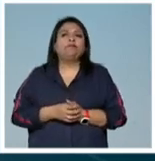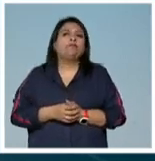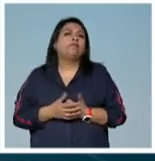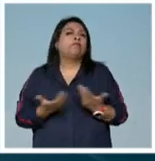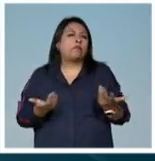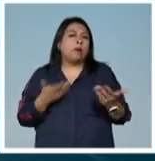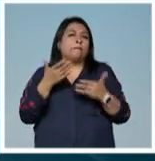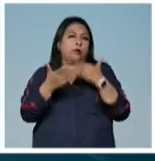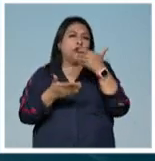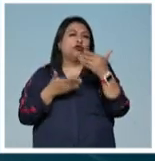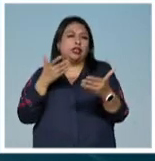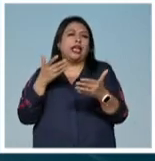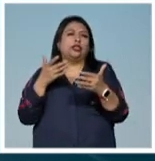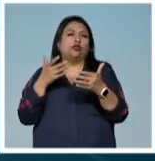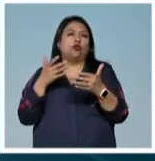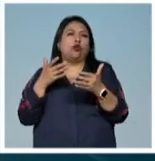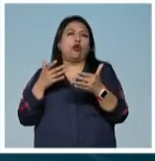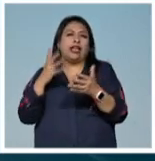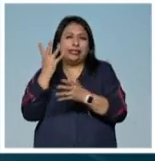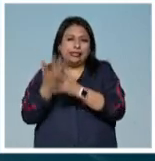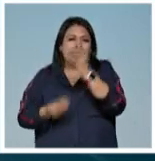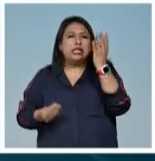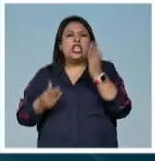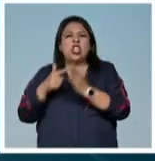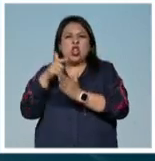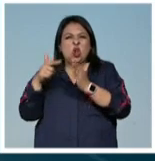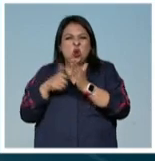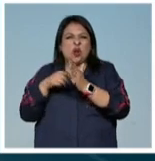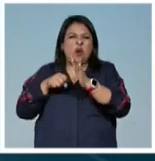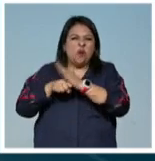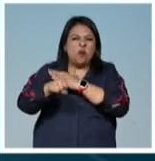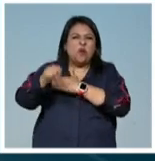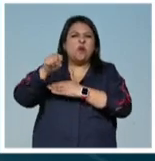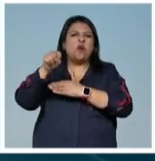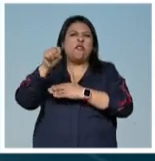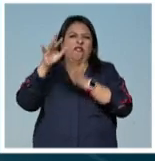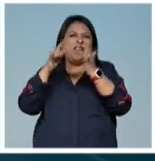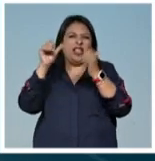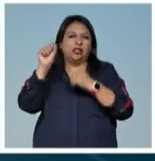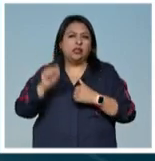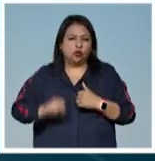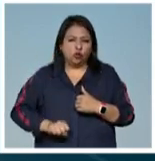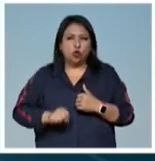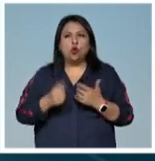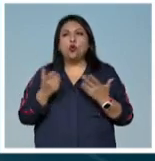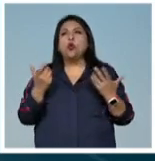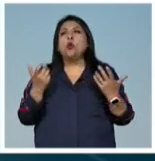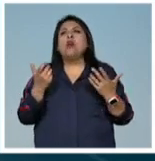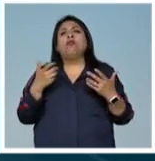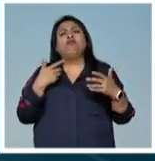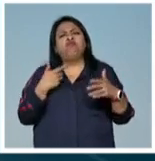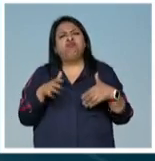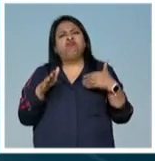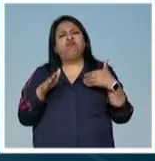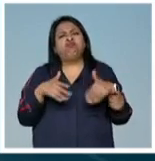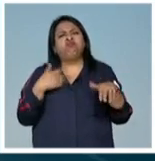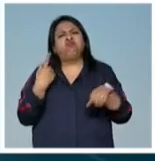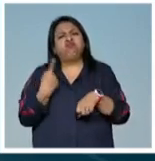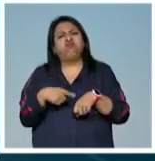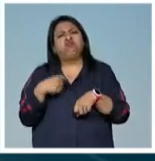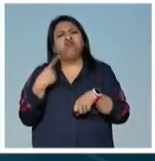todo el proceso del exilio, los campos de concentración en el sur de Francia, las largas caminatas a través de